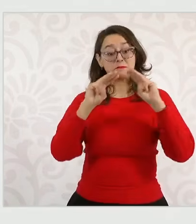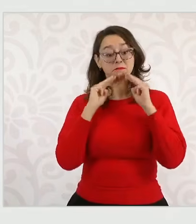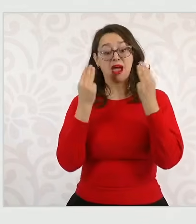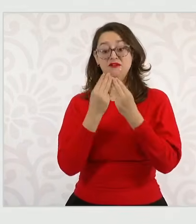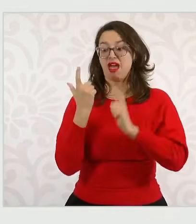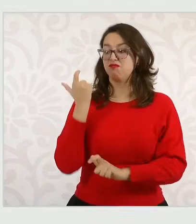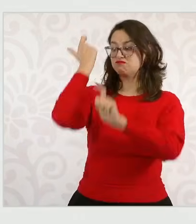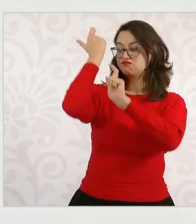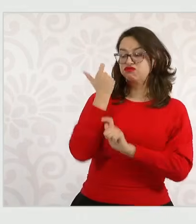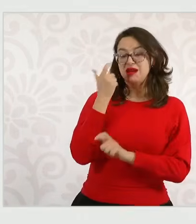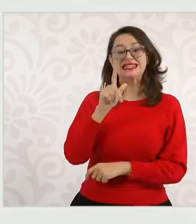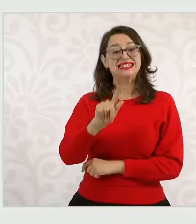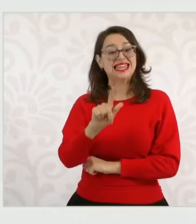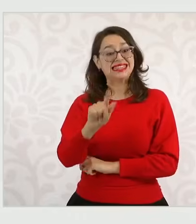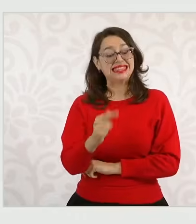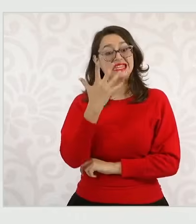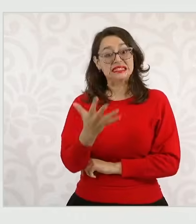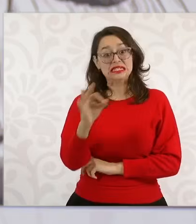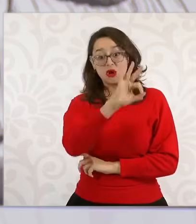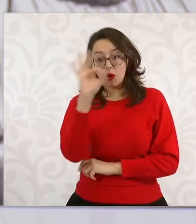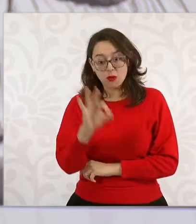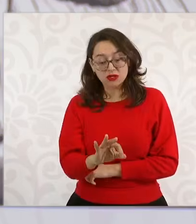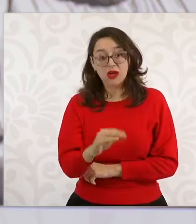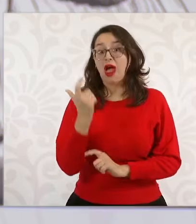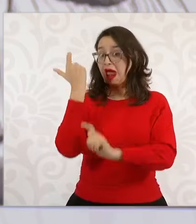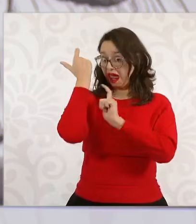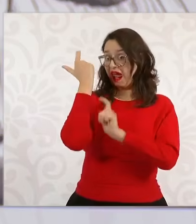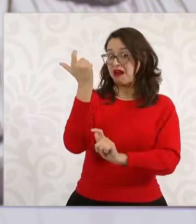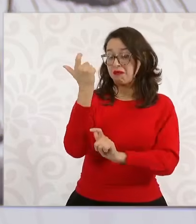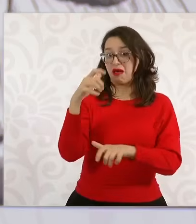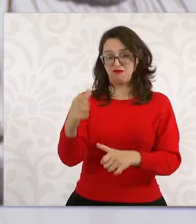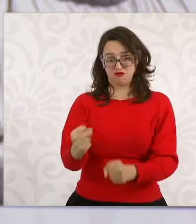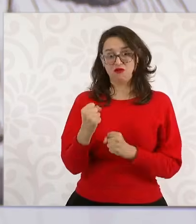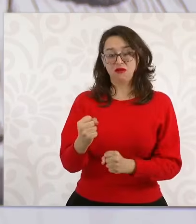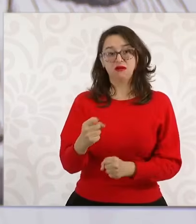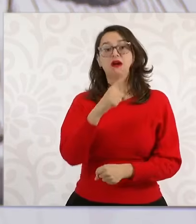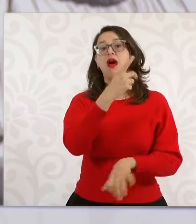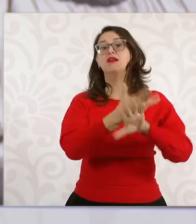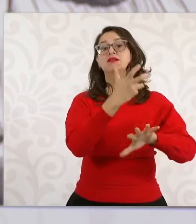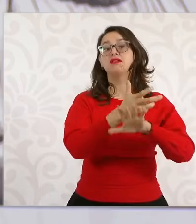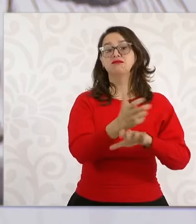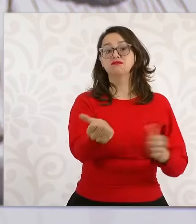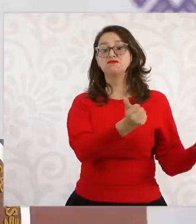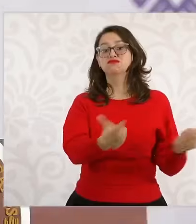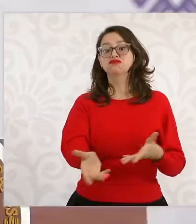las armas incautadas en nuestro país de alto poder vienen de Estados Unidos de manera